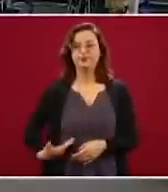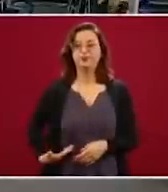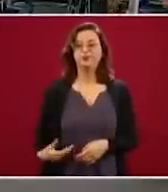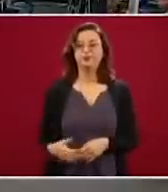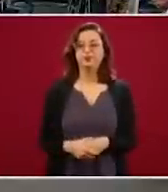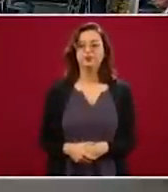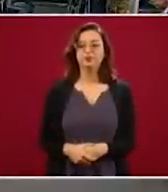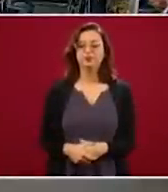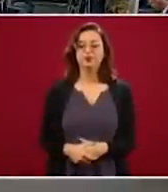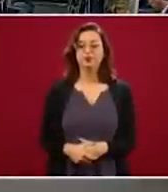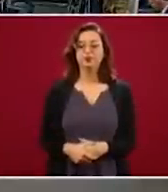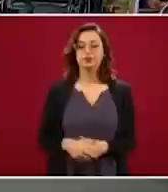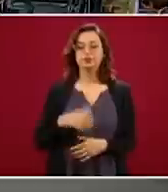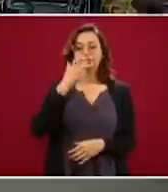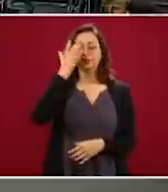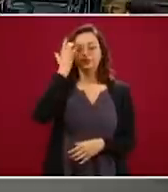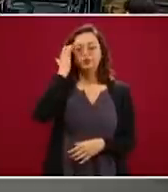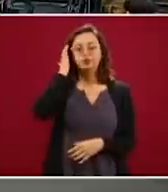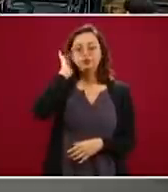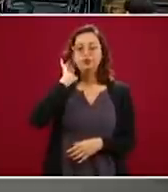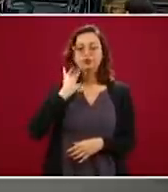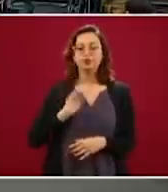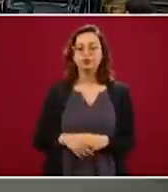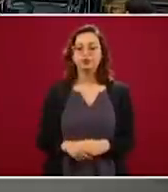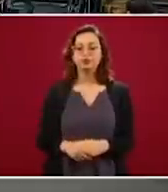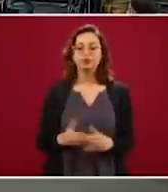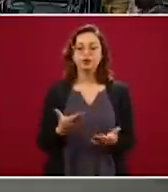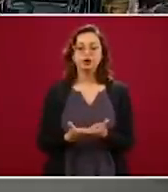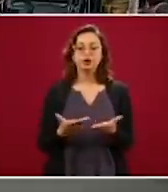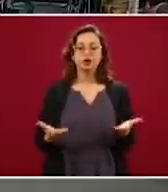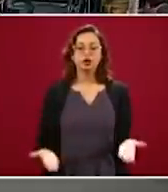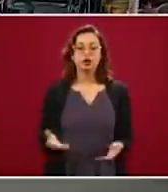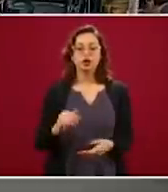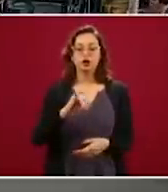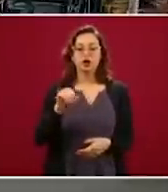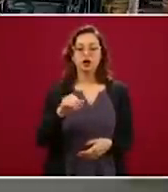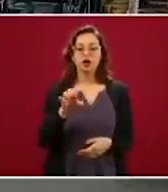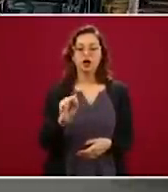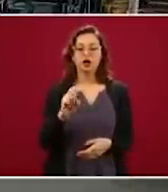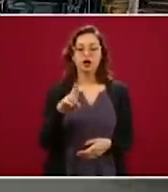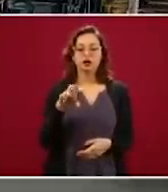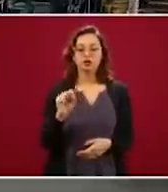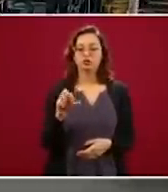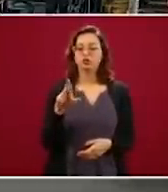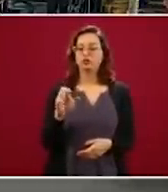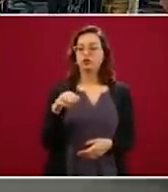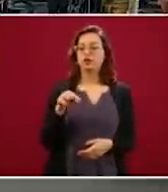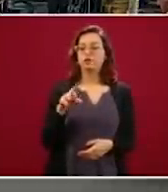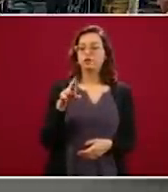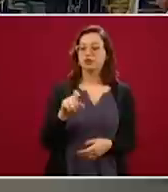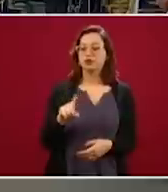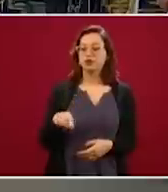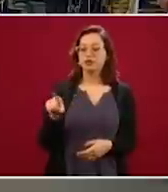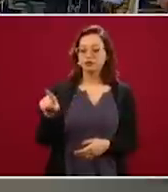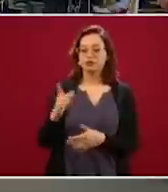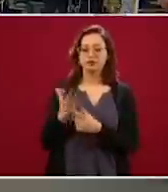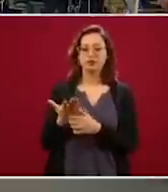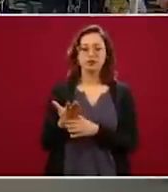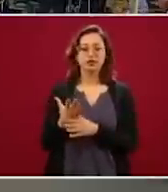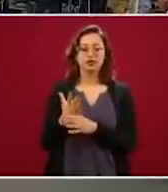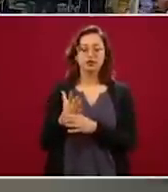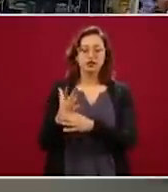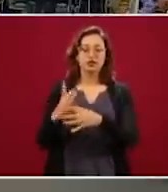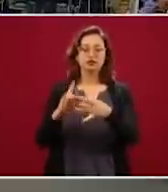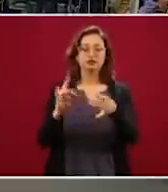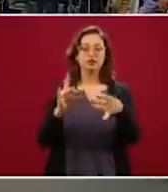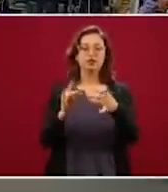Bueno, vamos a pedirle a Jesús Ramírez que nos exponga sobre la nueva campaña